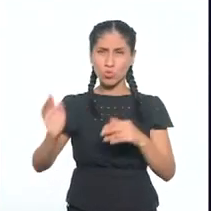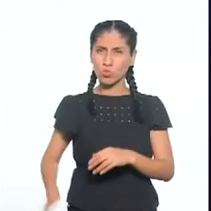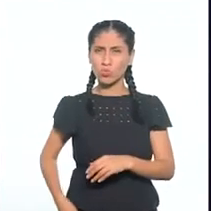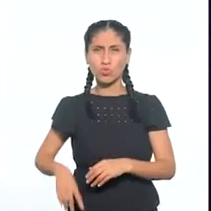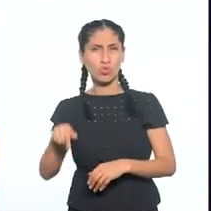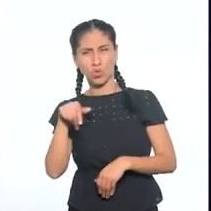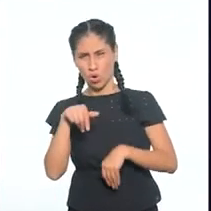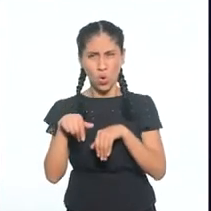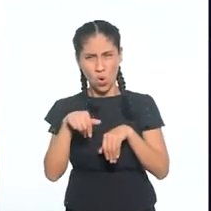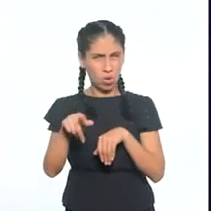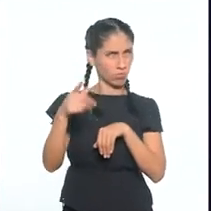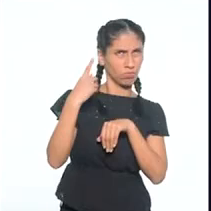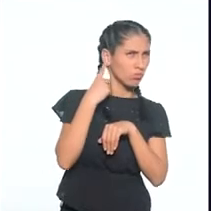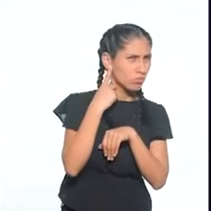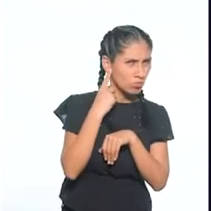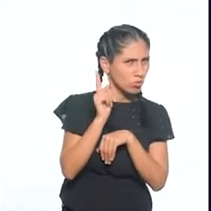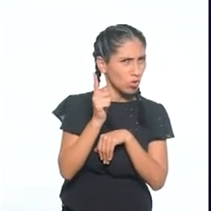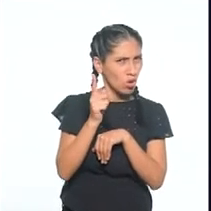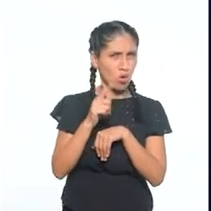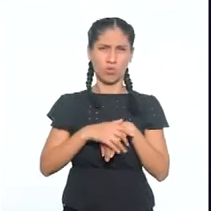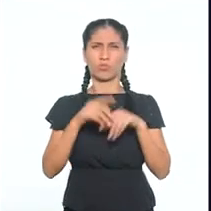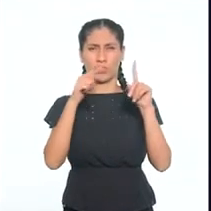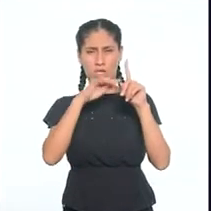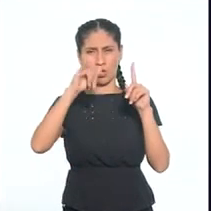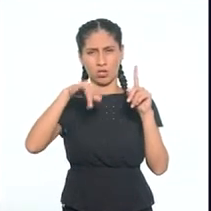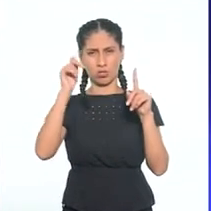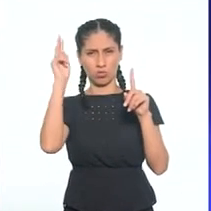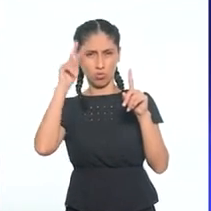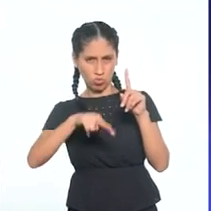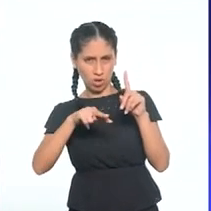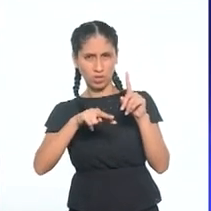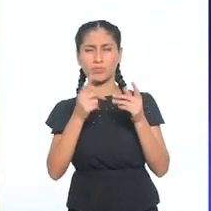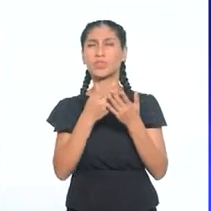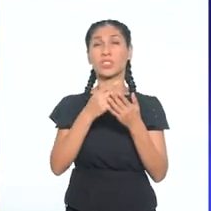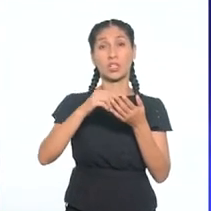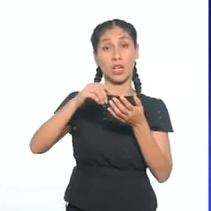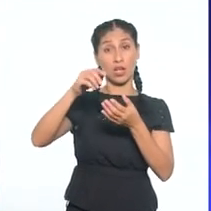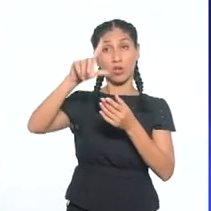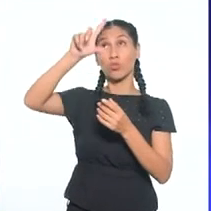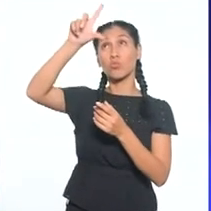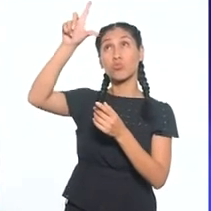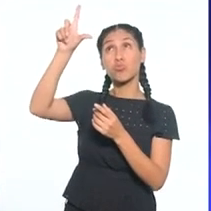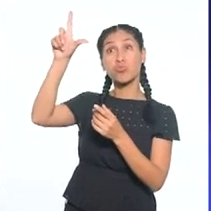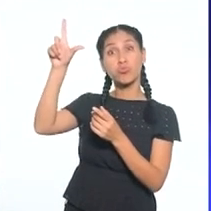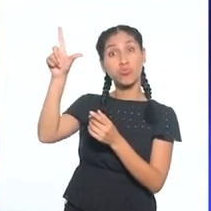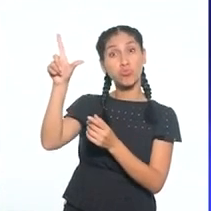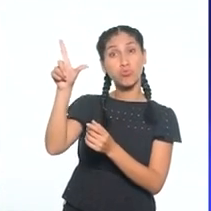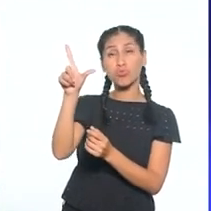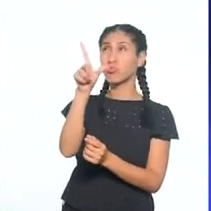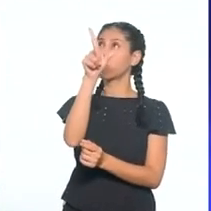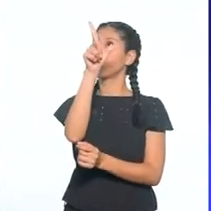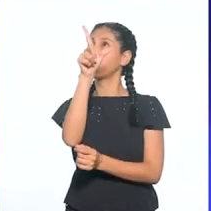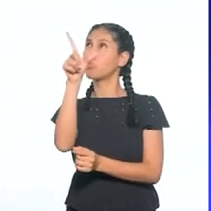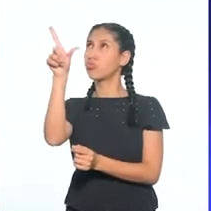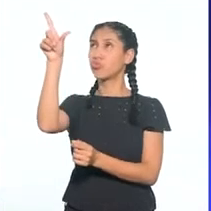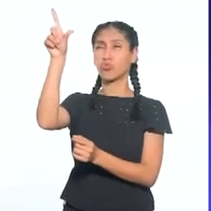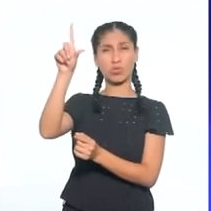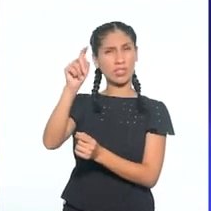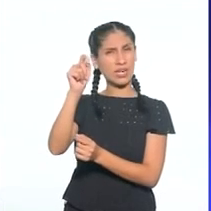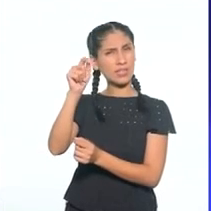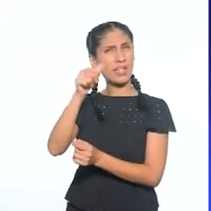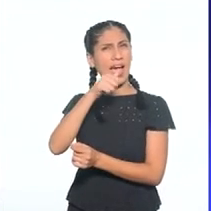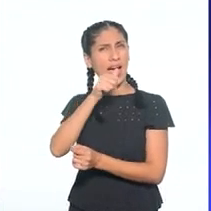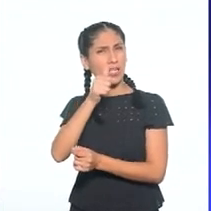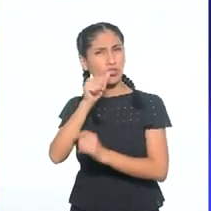perros del escritor mexicano juan rulfo la luna iba subiendo casi azul sobre un cielo